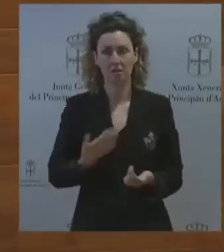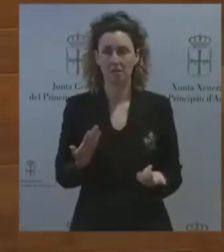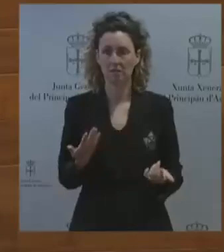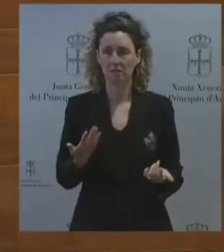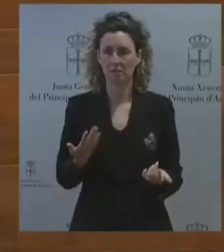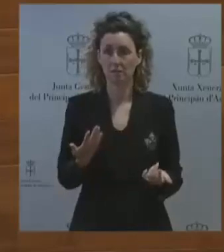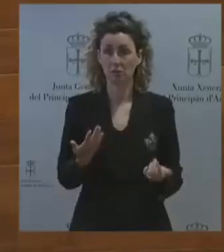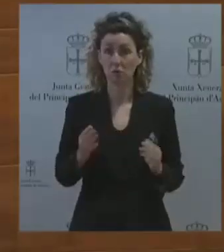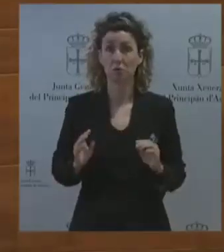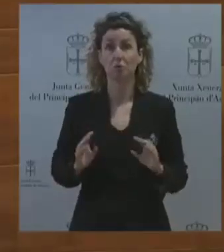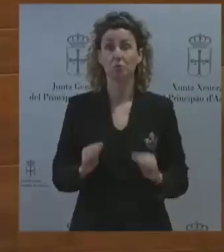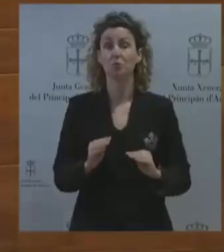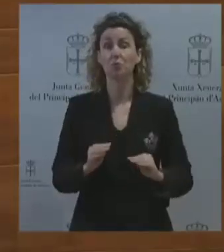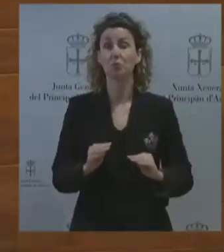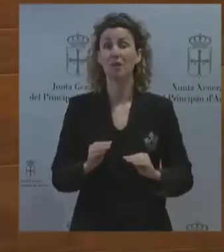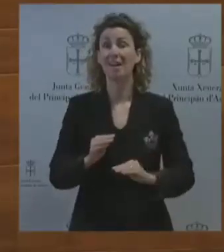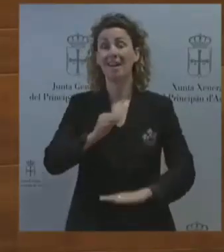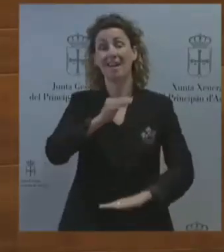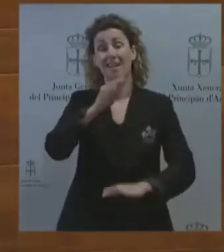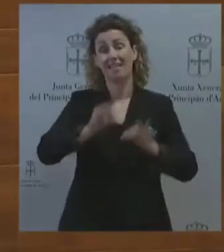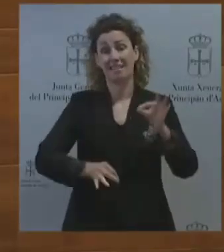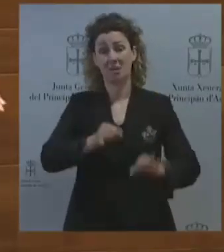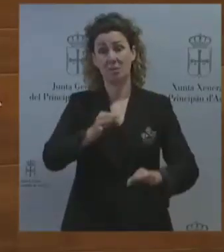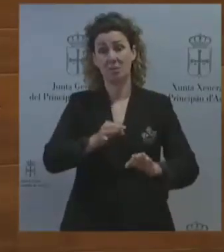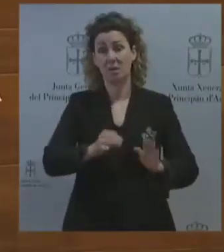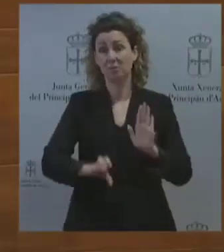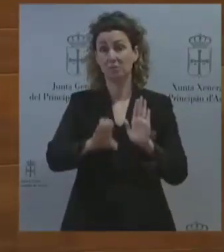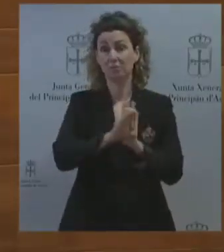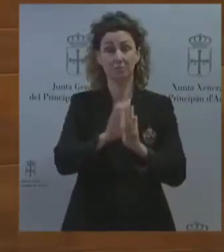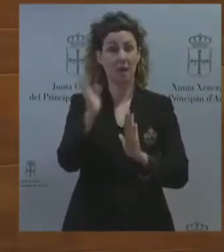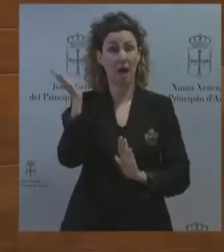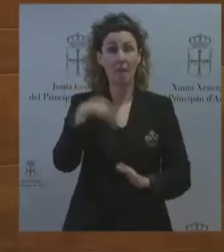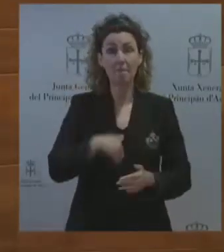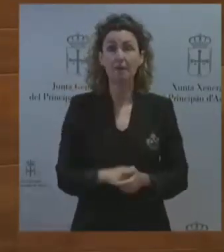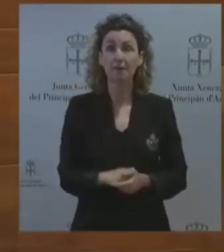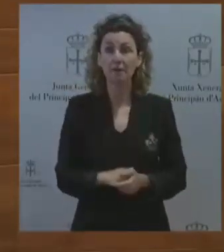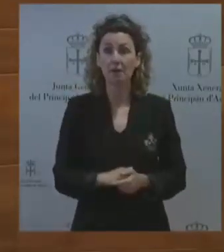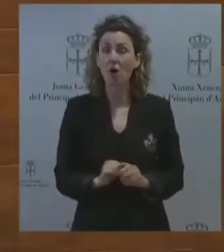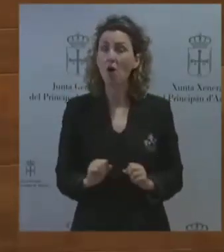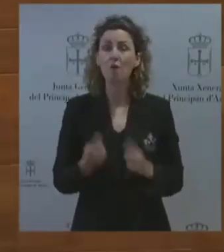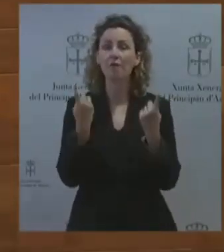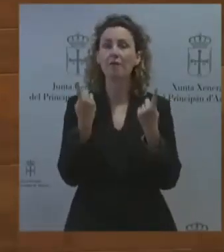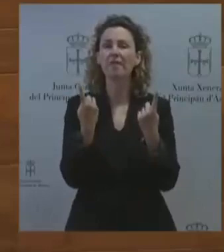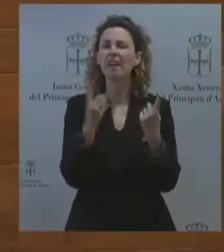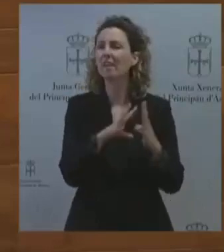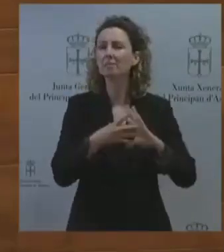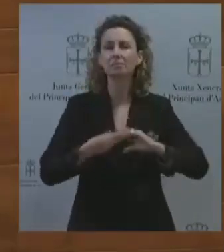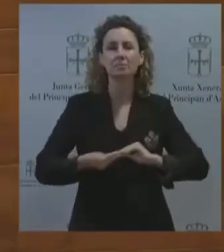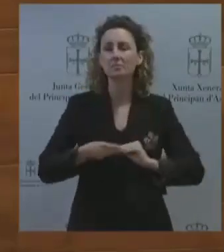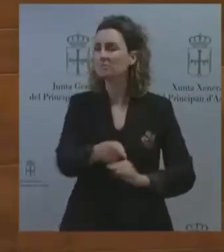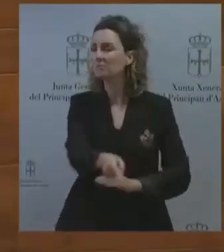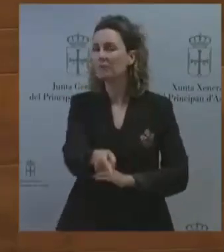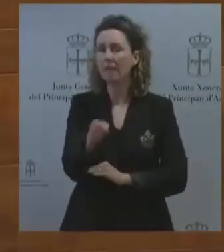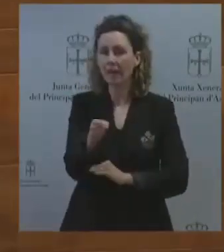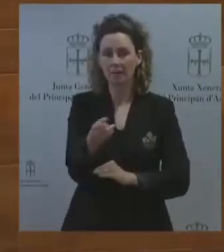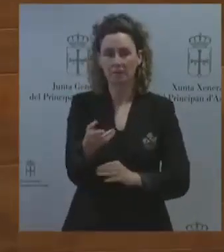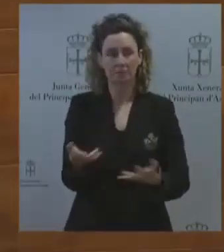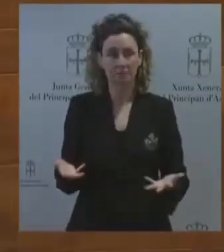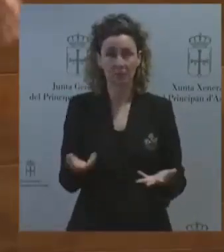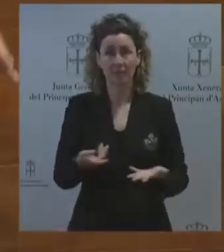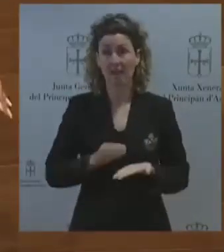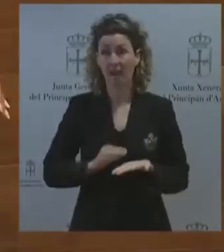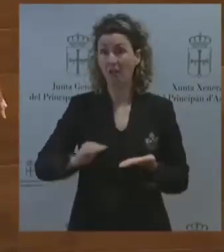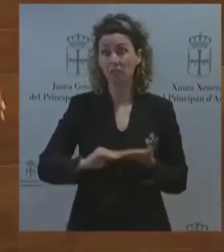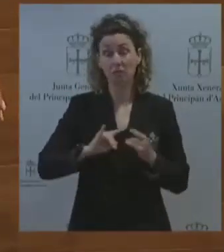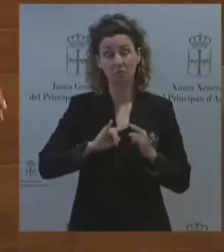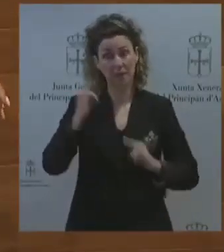ha señalado que no existe. Es decir, la oficialidad implicaría imposición y, además, un gasto adicional de más de 200 millones de